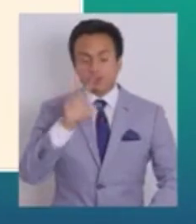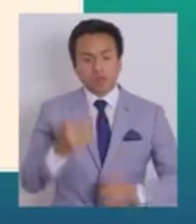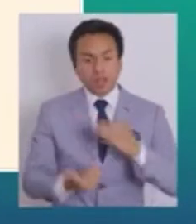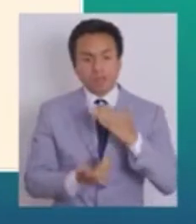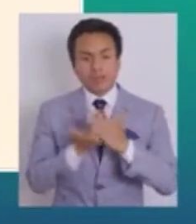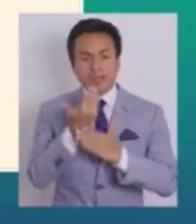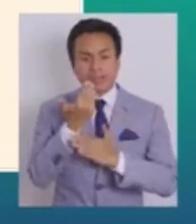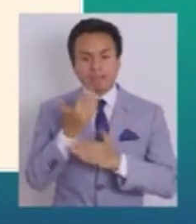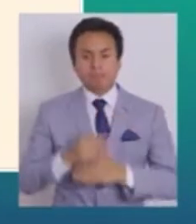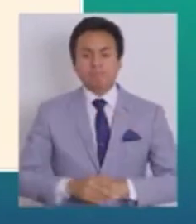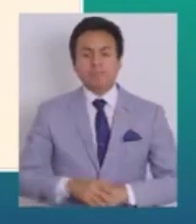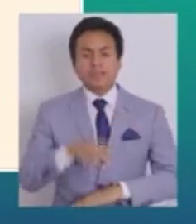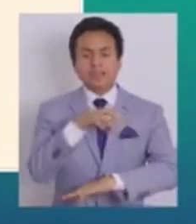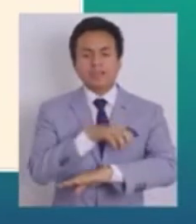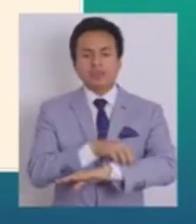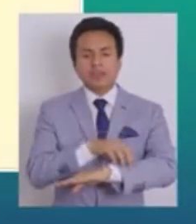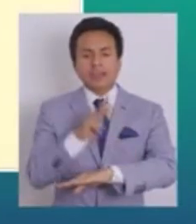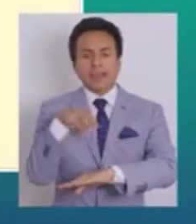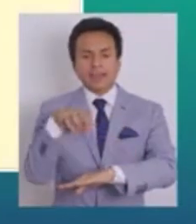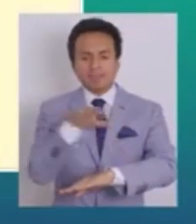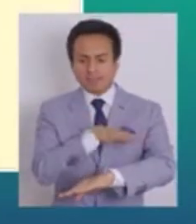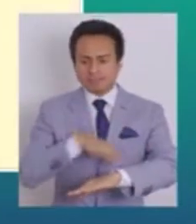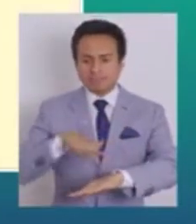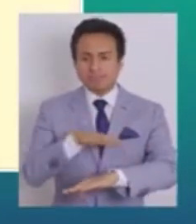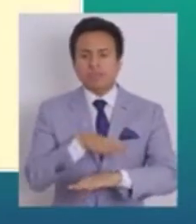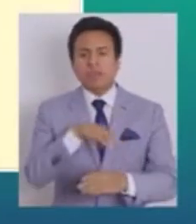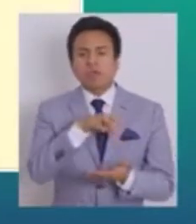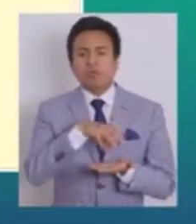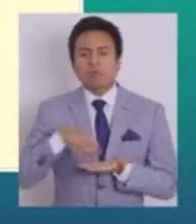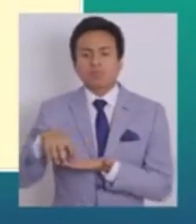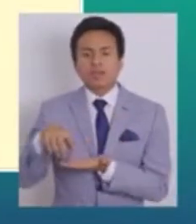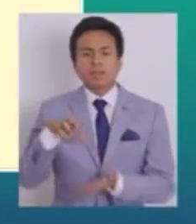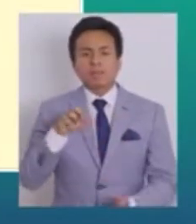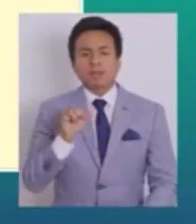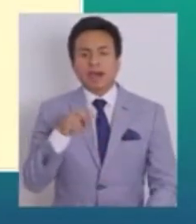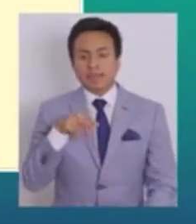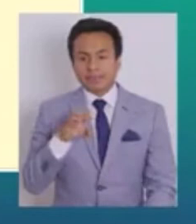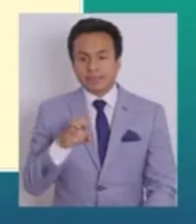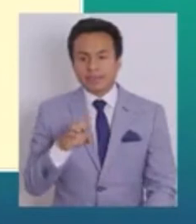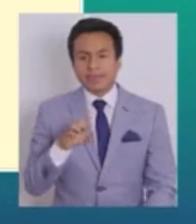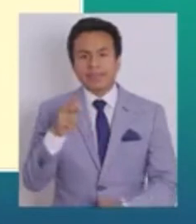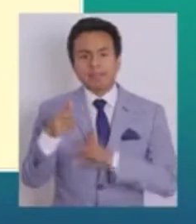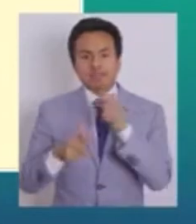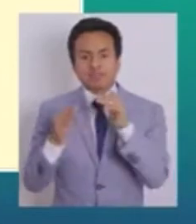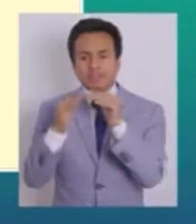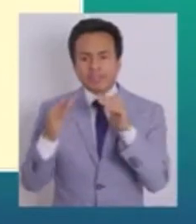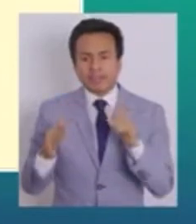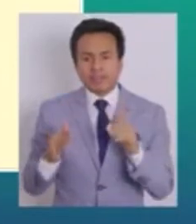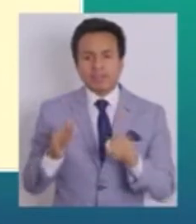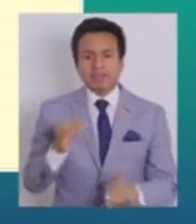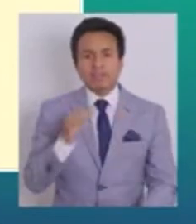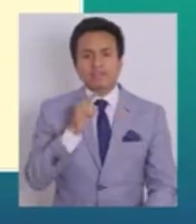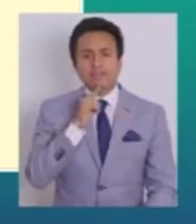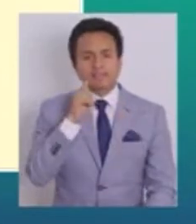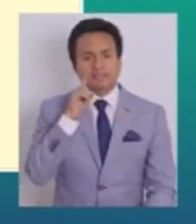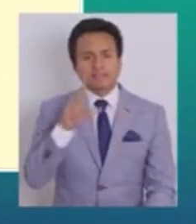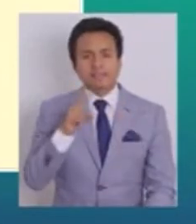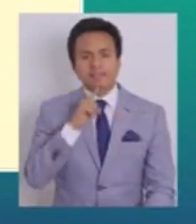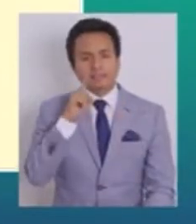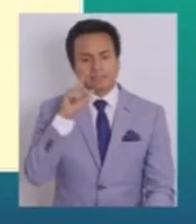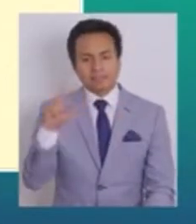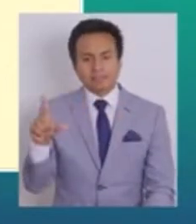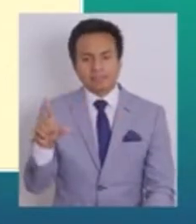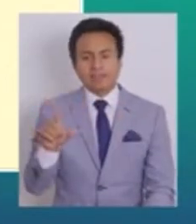las 5 de la mañana en la región metropolitana, las comunas de Paine, Estación Central,